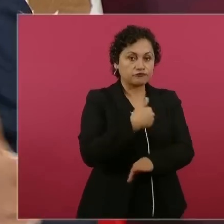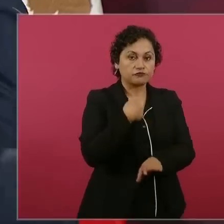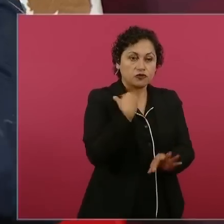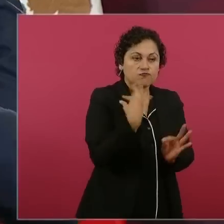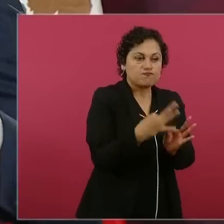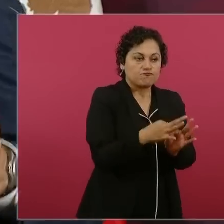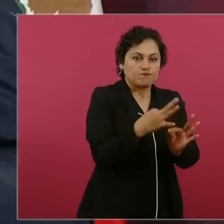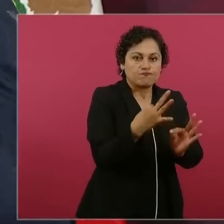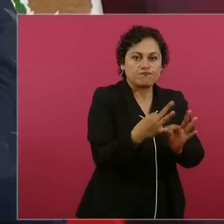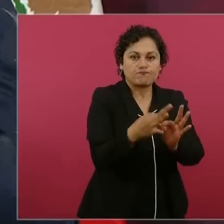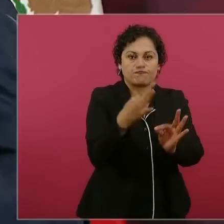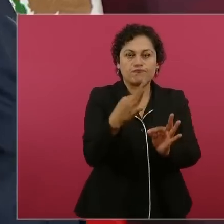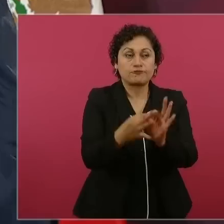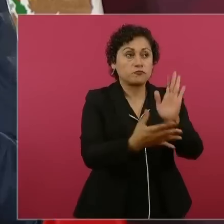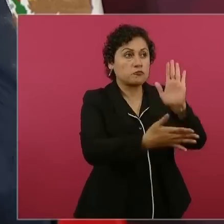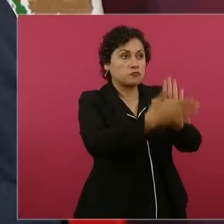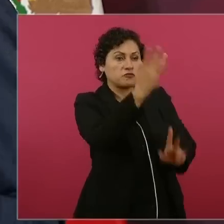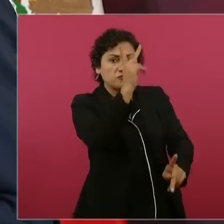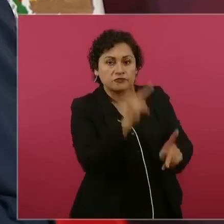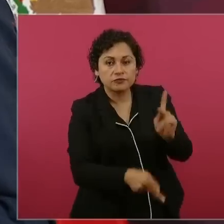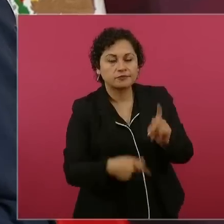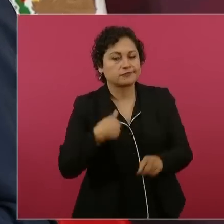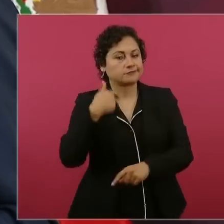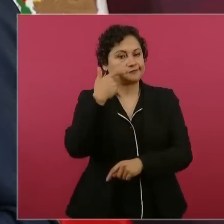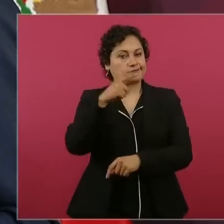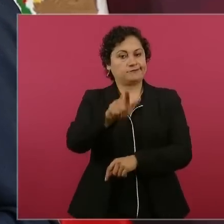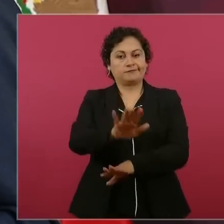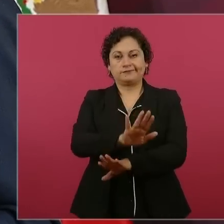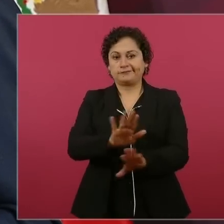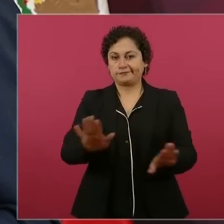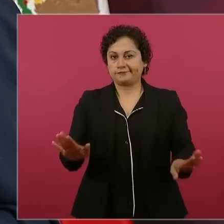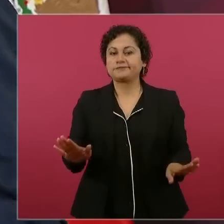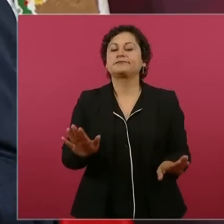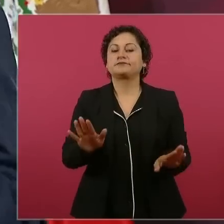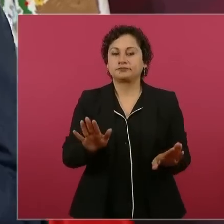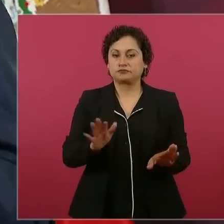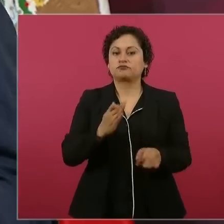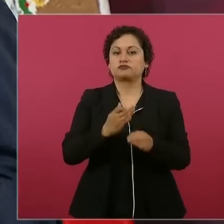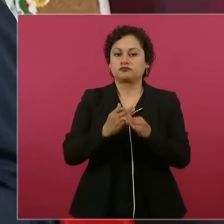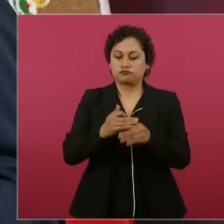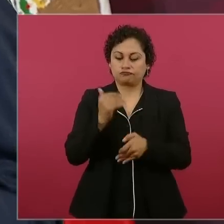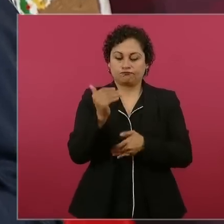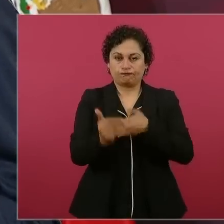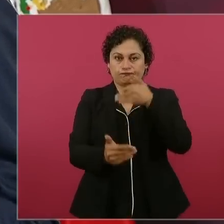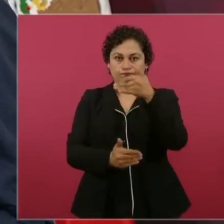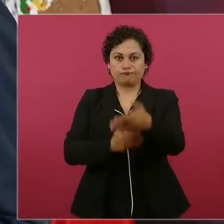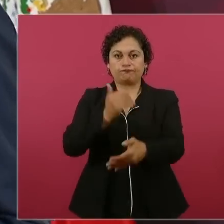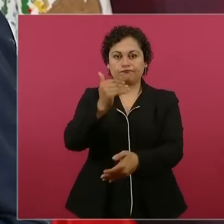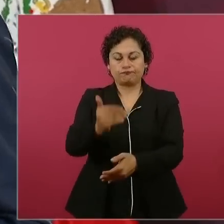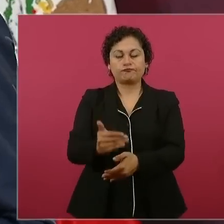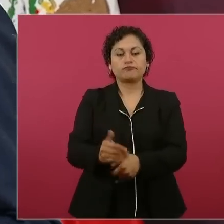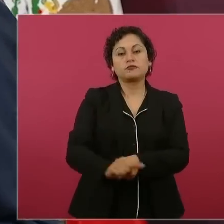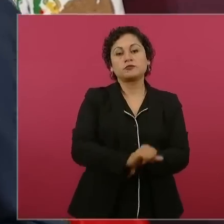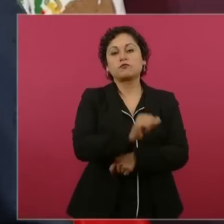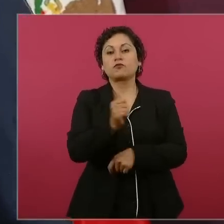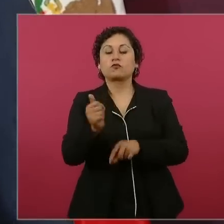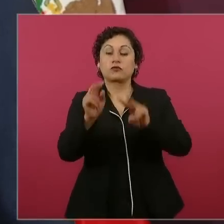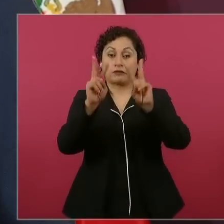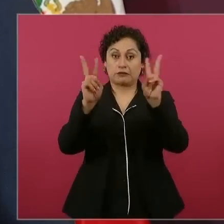Estamos avanzando. Lo social está